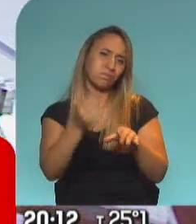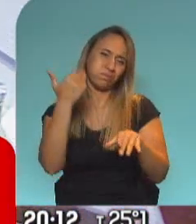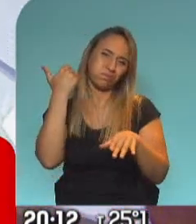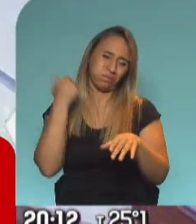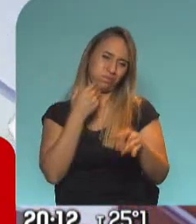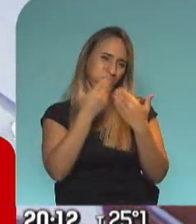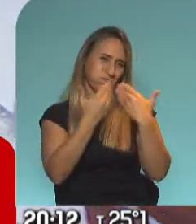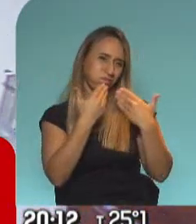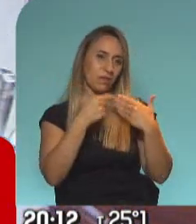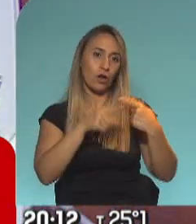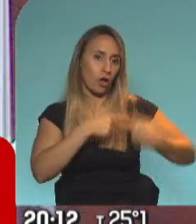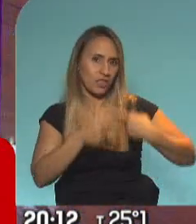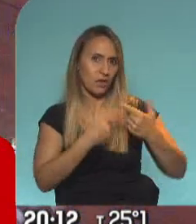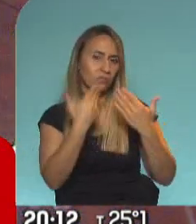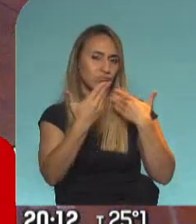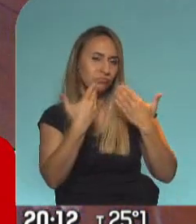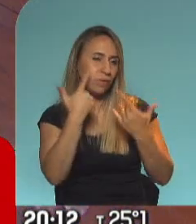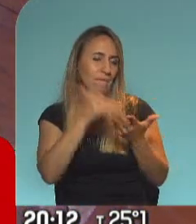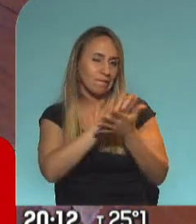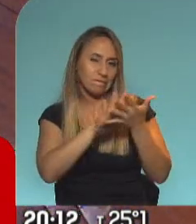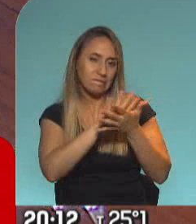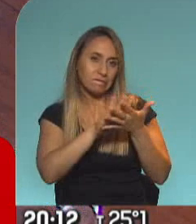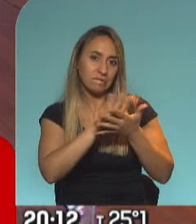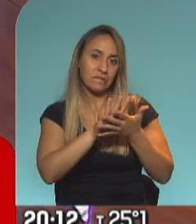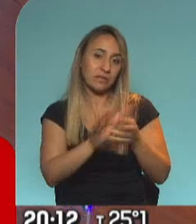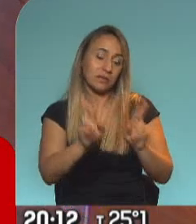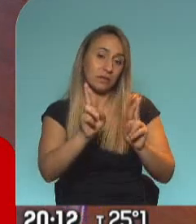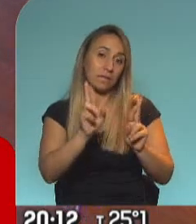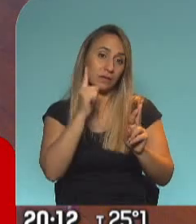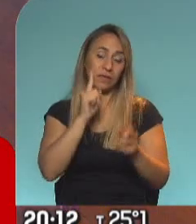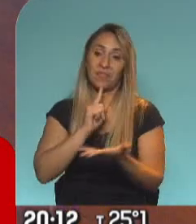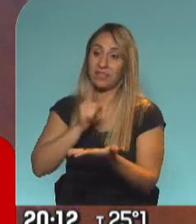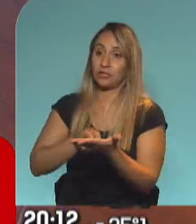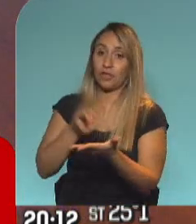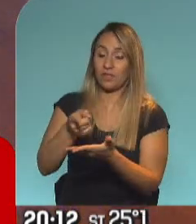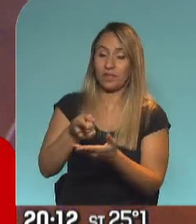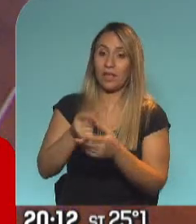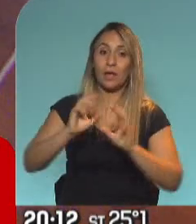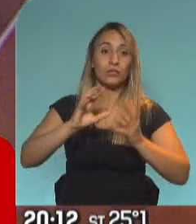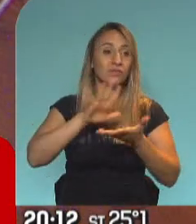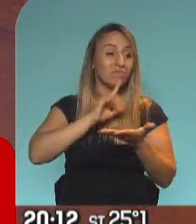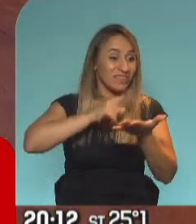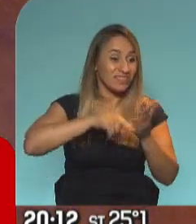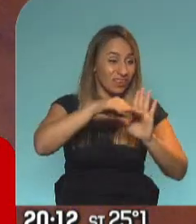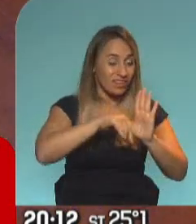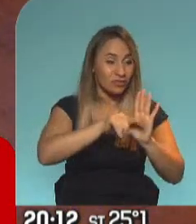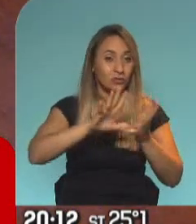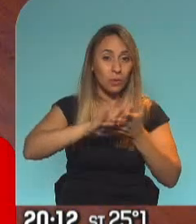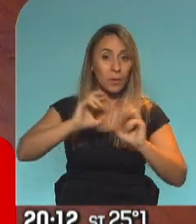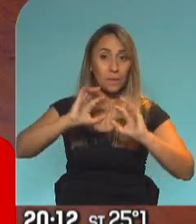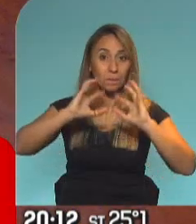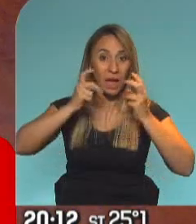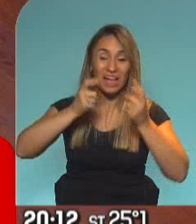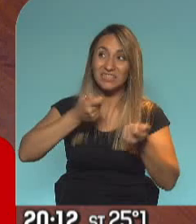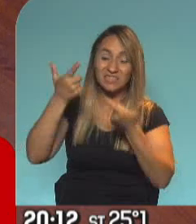diciendo y que esperando que se revierta esta medida con respecto al maíz, pero propiciando